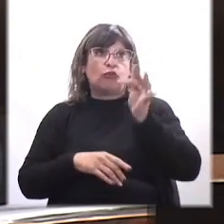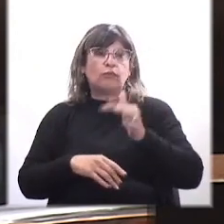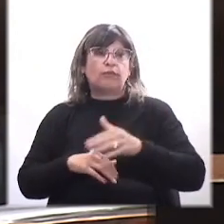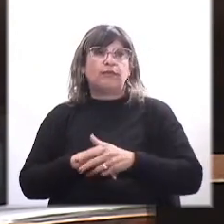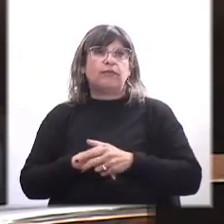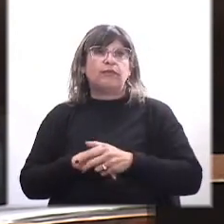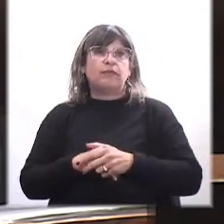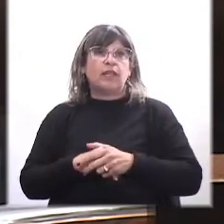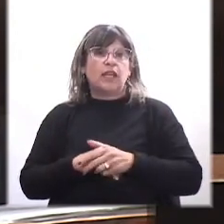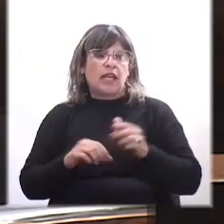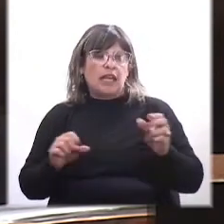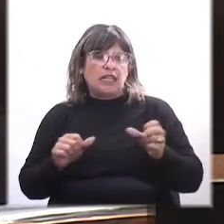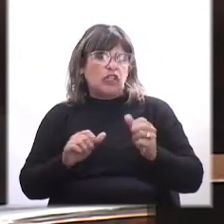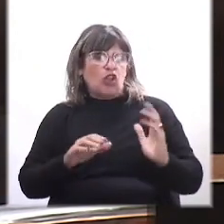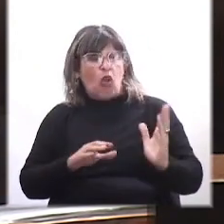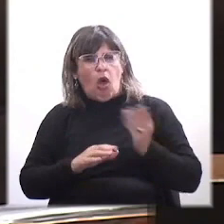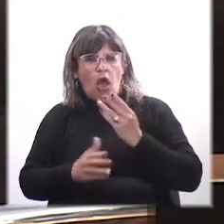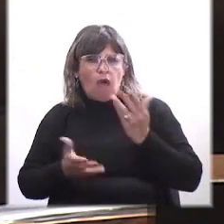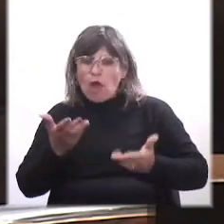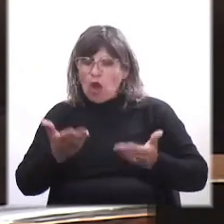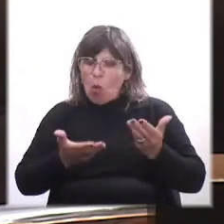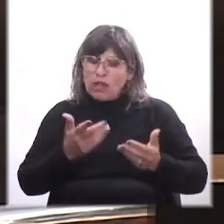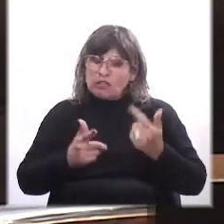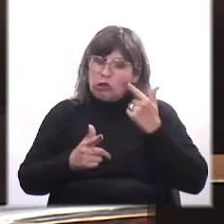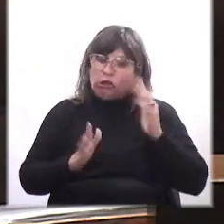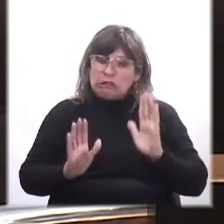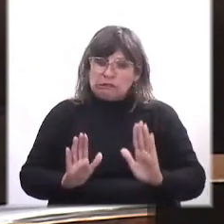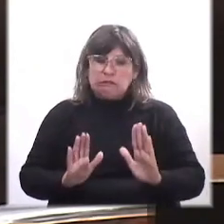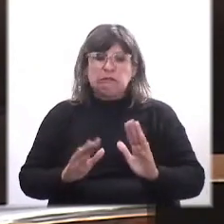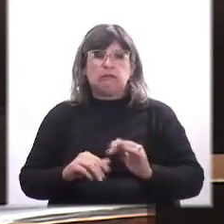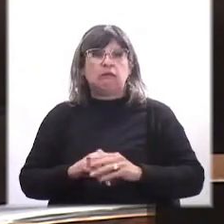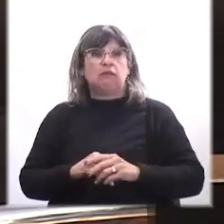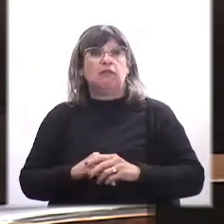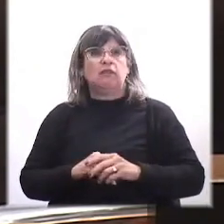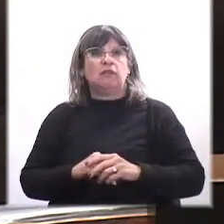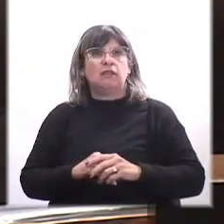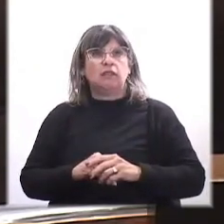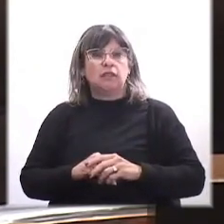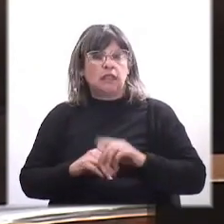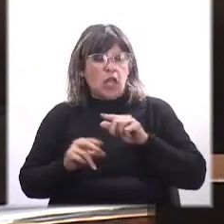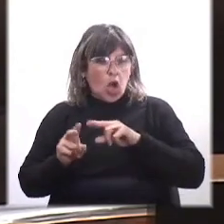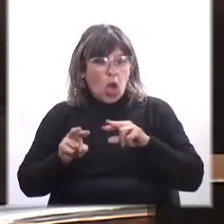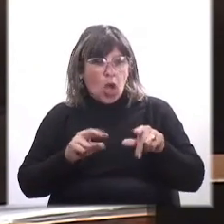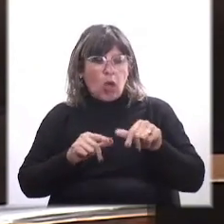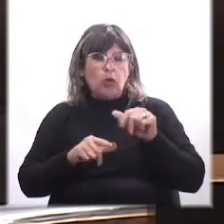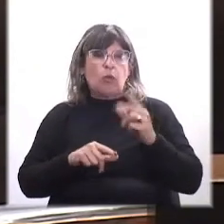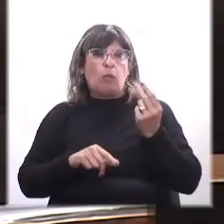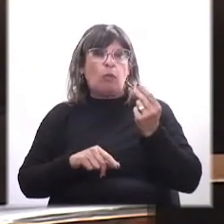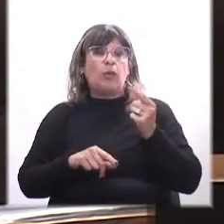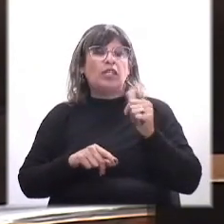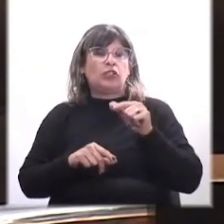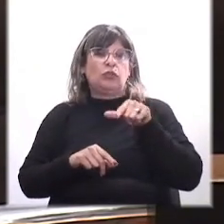Se hicieron todas las evaluaciones manteniendo ese precio constante.